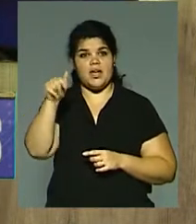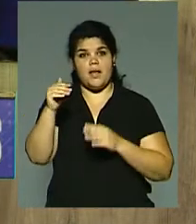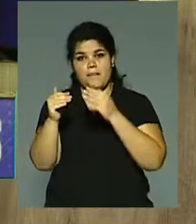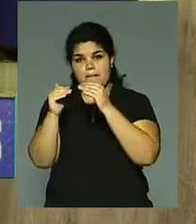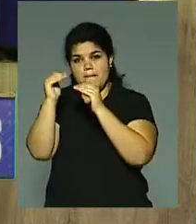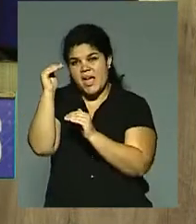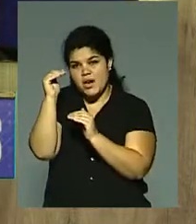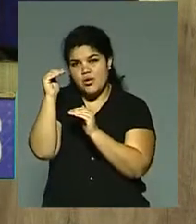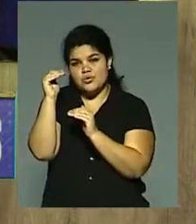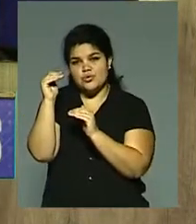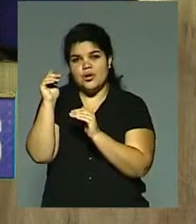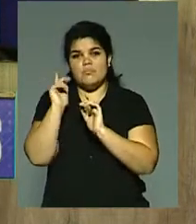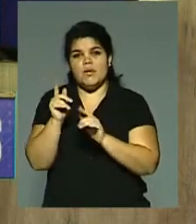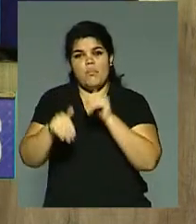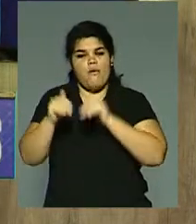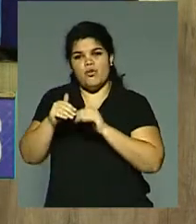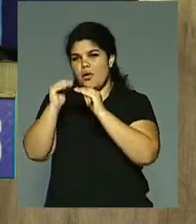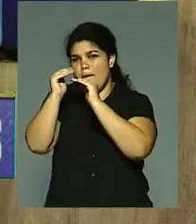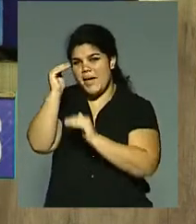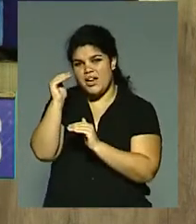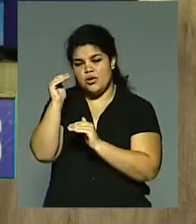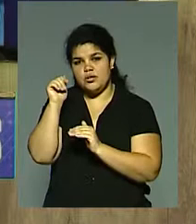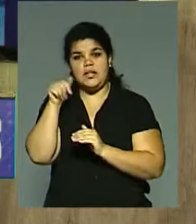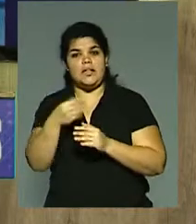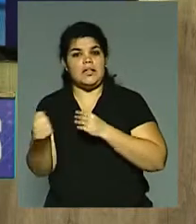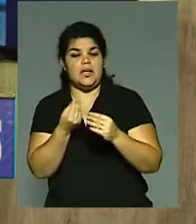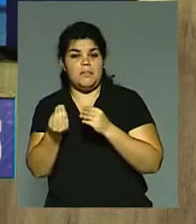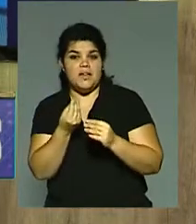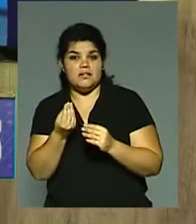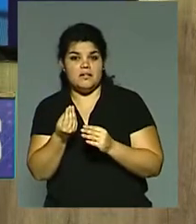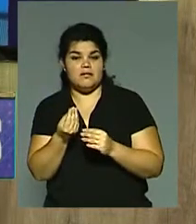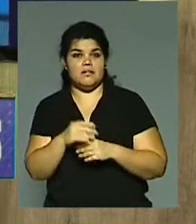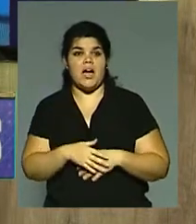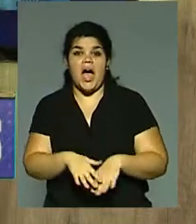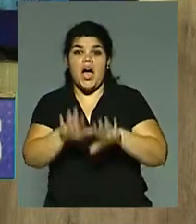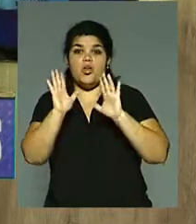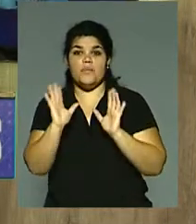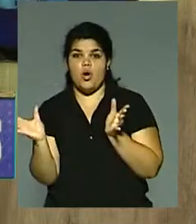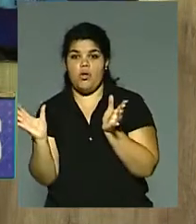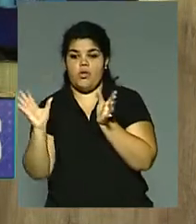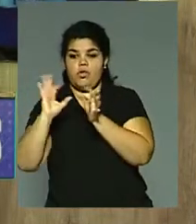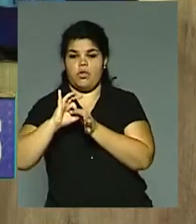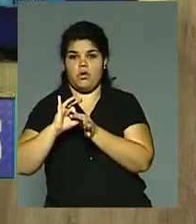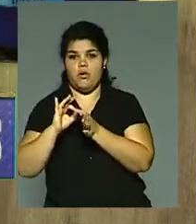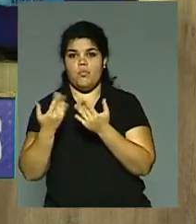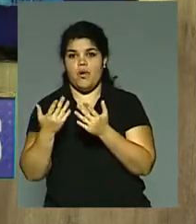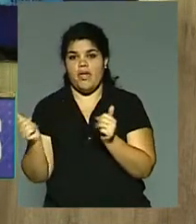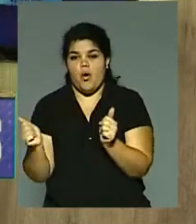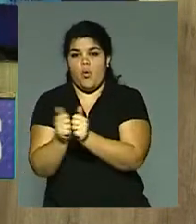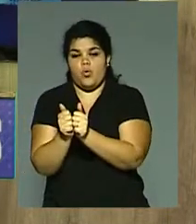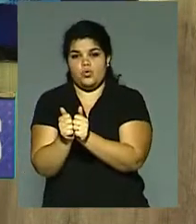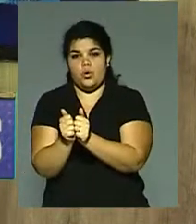debajo en la intención de voto, siempre está latente la posibilidad de llegar a una fórmula de unidad. Digamos, en